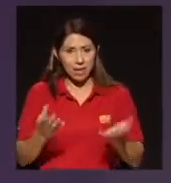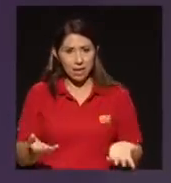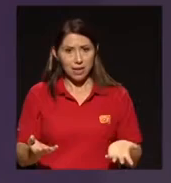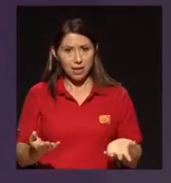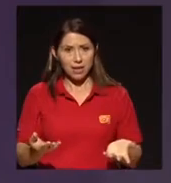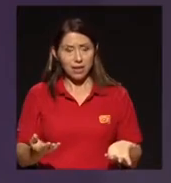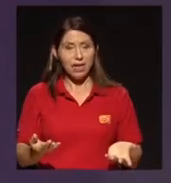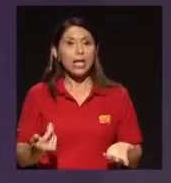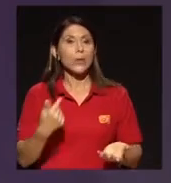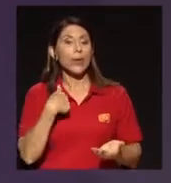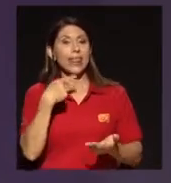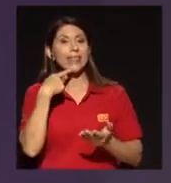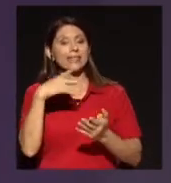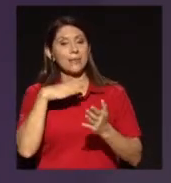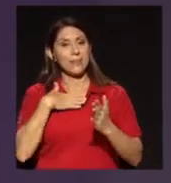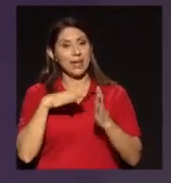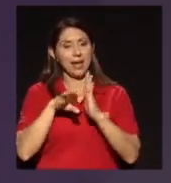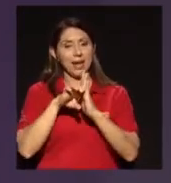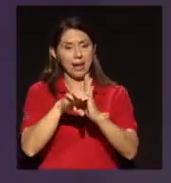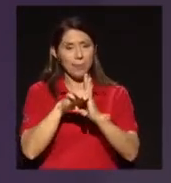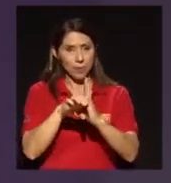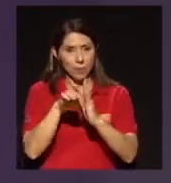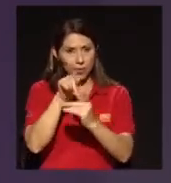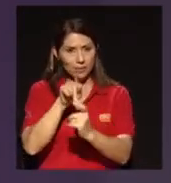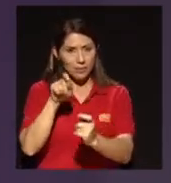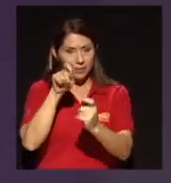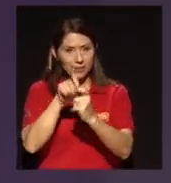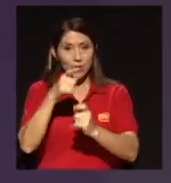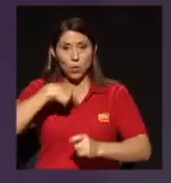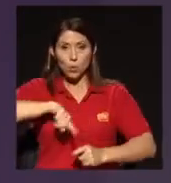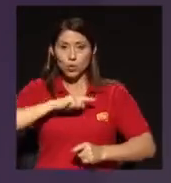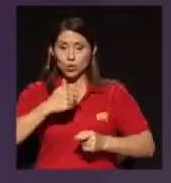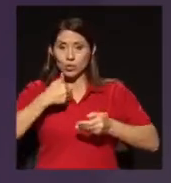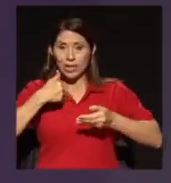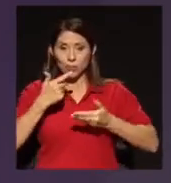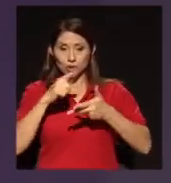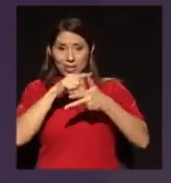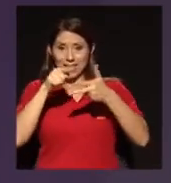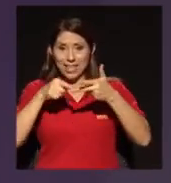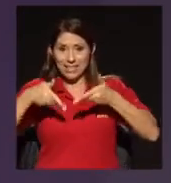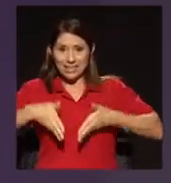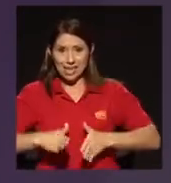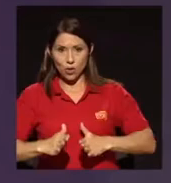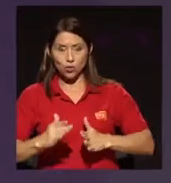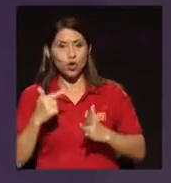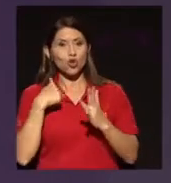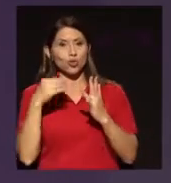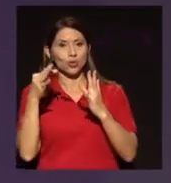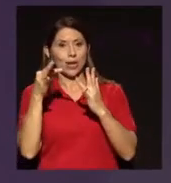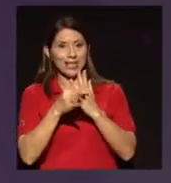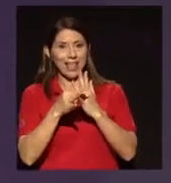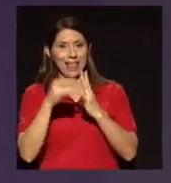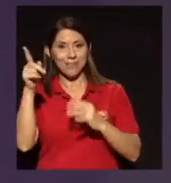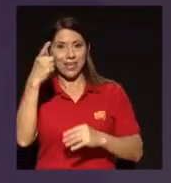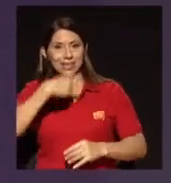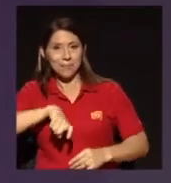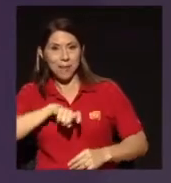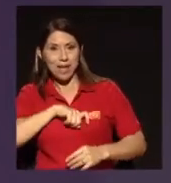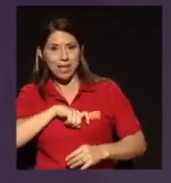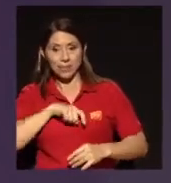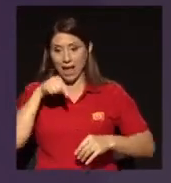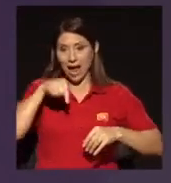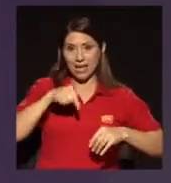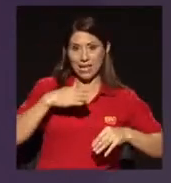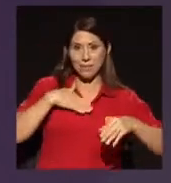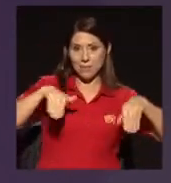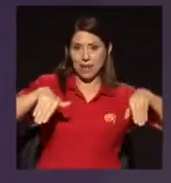mi ejemplo en concreto, donde tenemos tres hijos, yo estoy casada, en España, aquí mi matrimonio no es